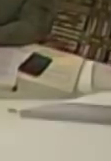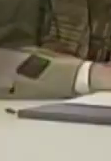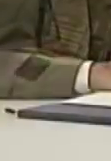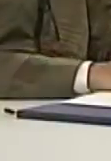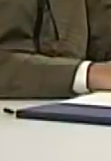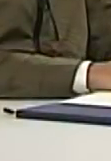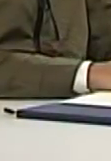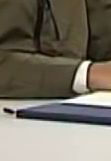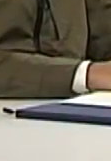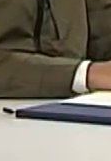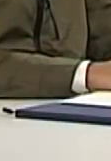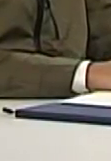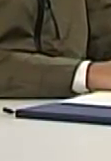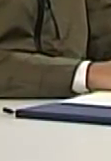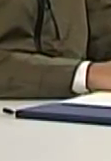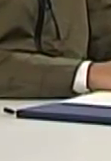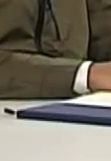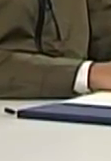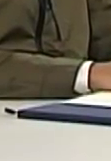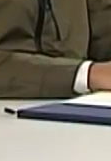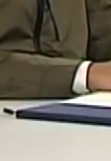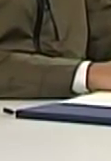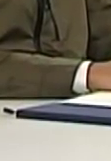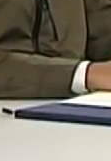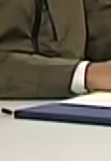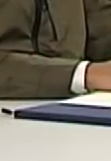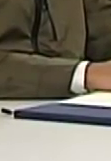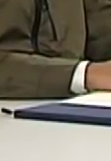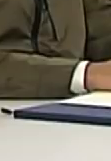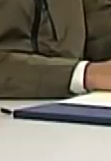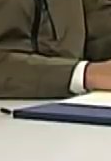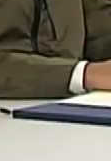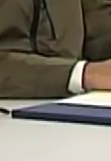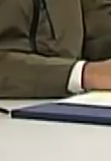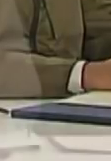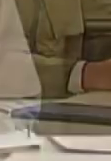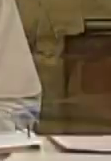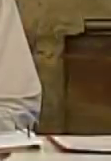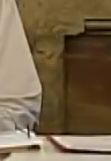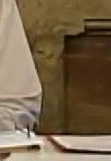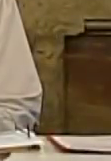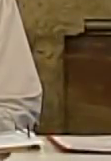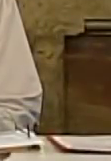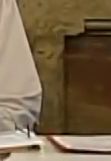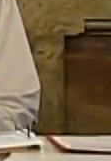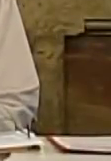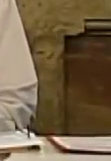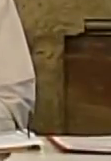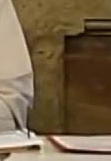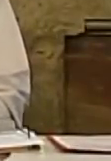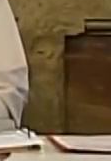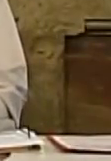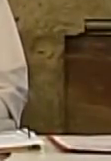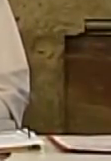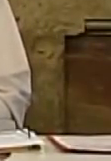y tierra camarada Wilmar Castro Soteldo, todos los compañeros,